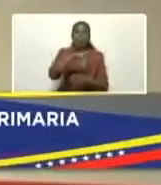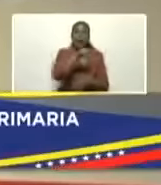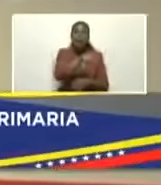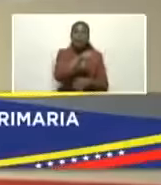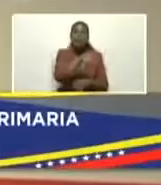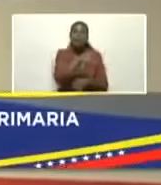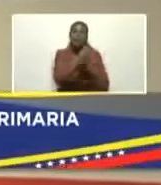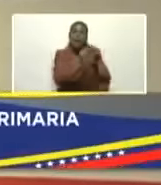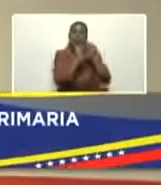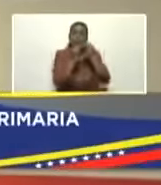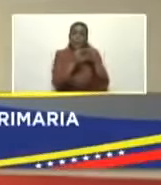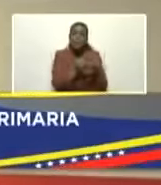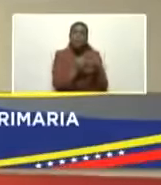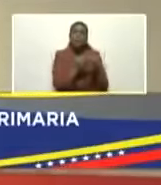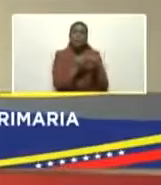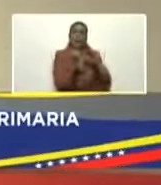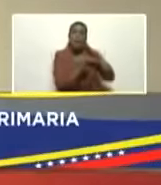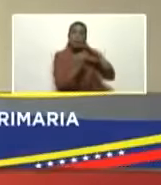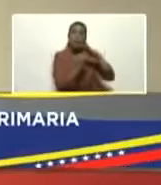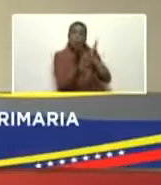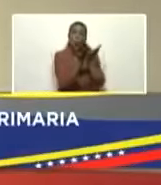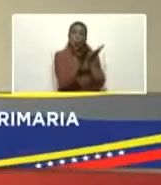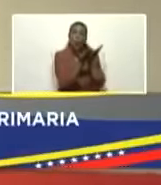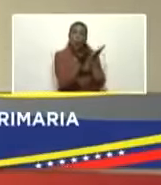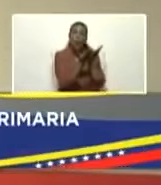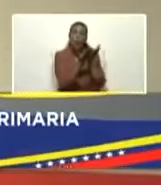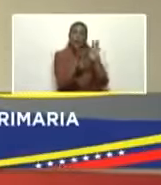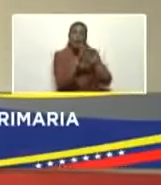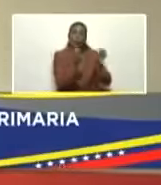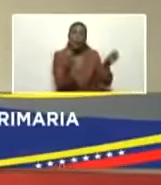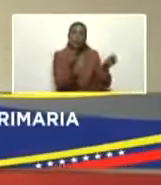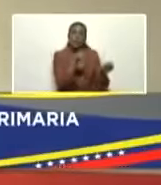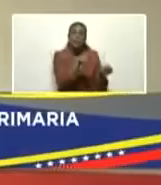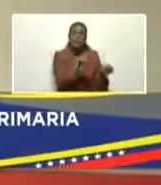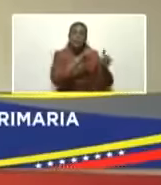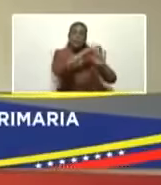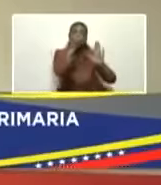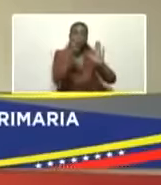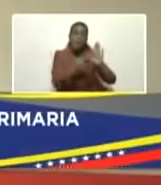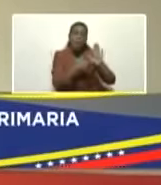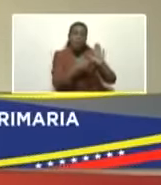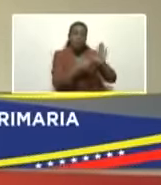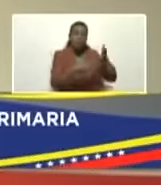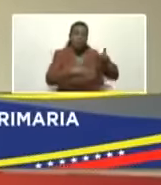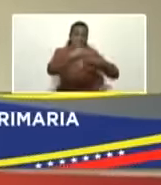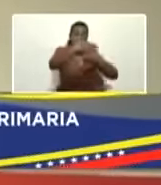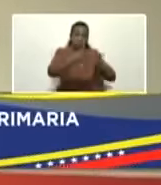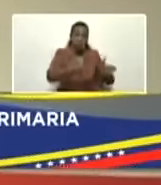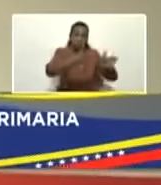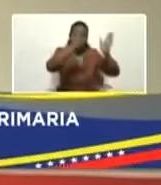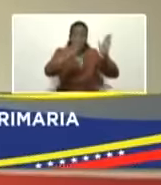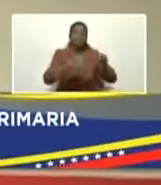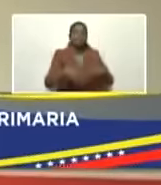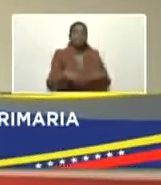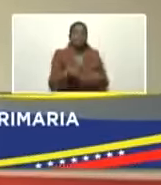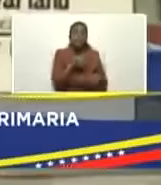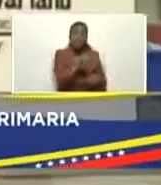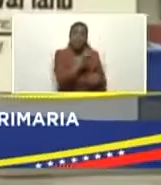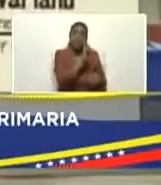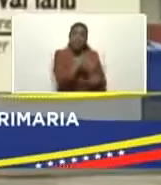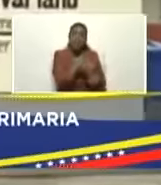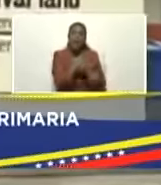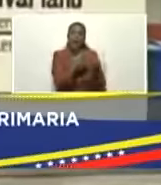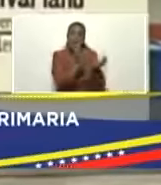se rehabilitó la institución educativa en general, se rehabilitó